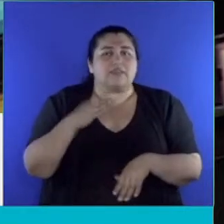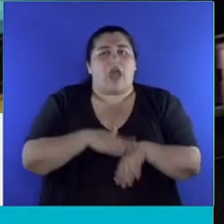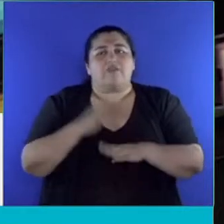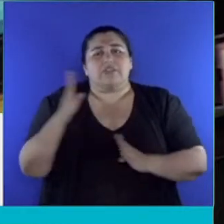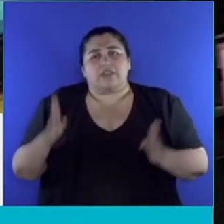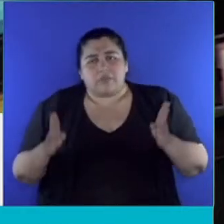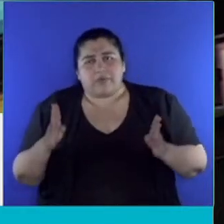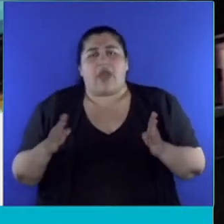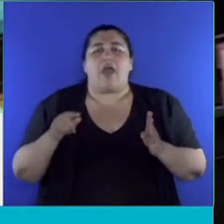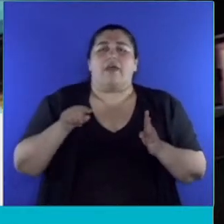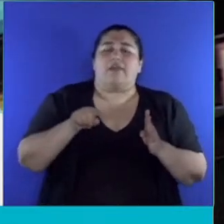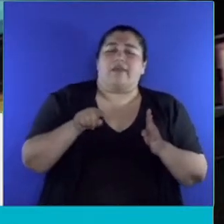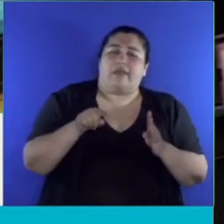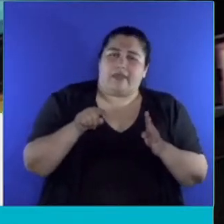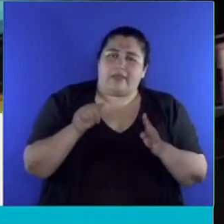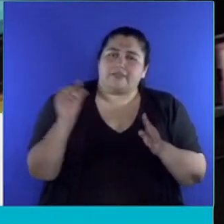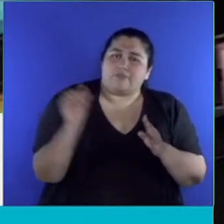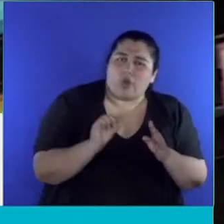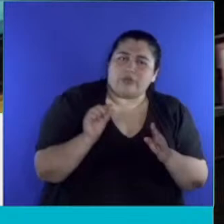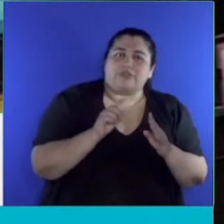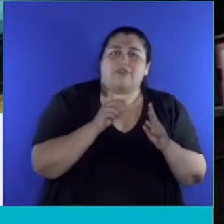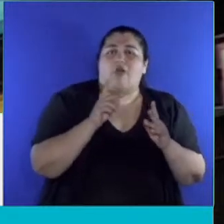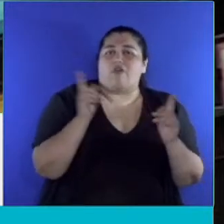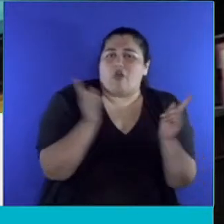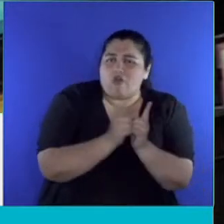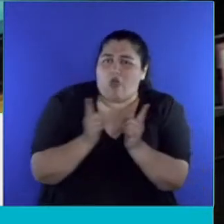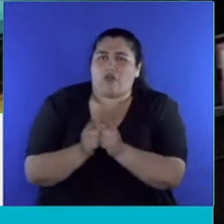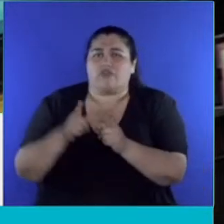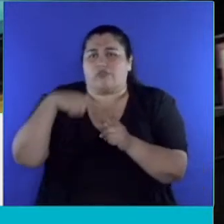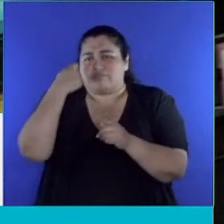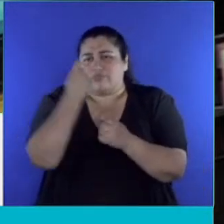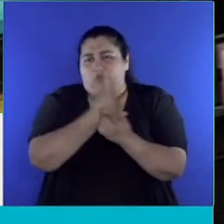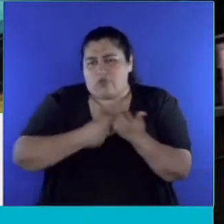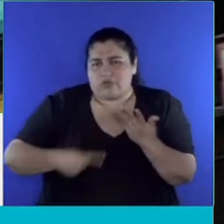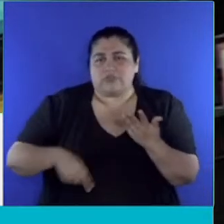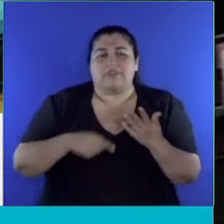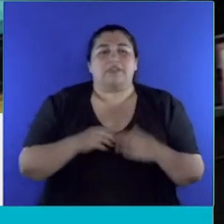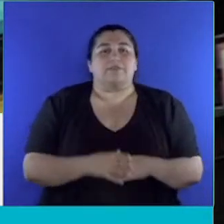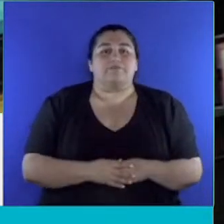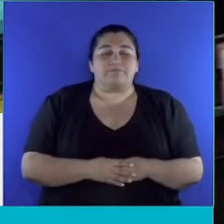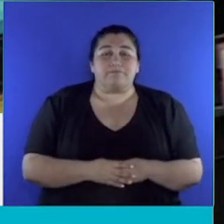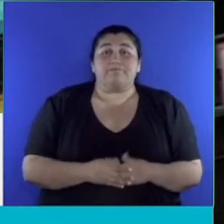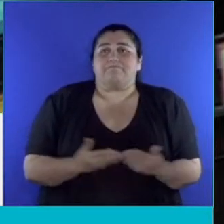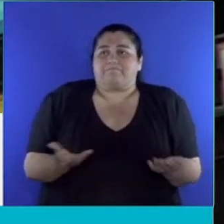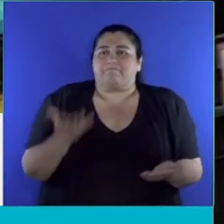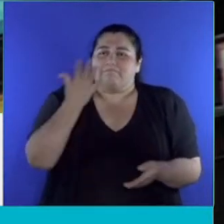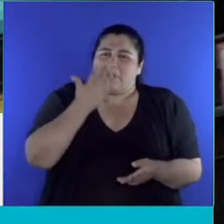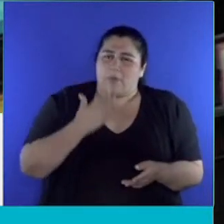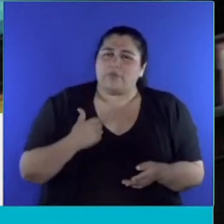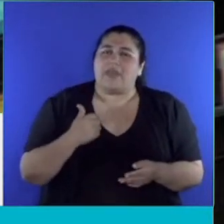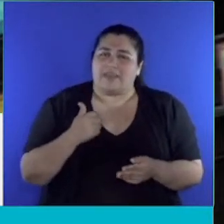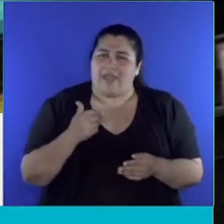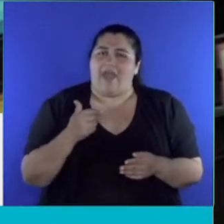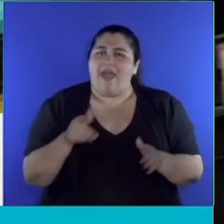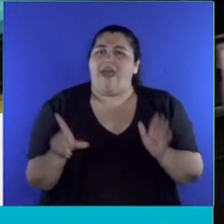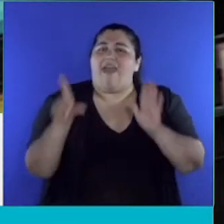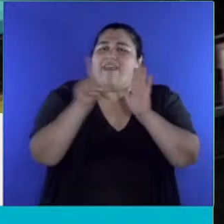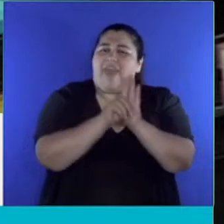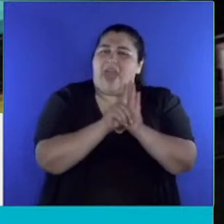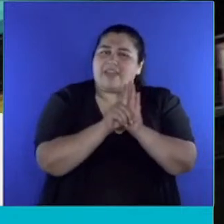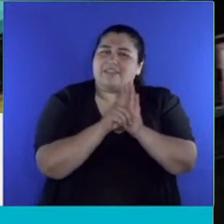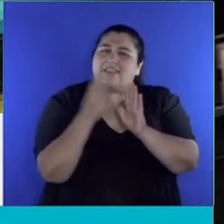temporales, discontinuos y esporádicos. Me gustaría dividir esta ley en tres ejes que